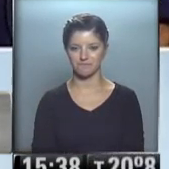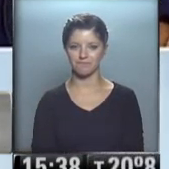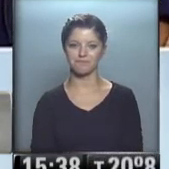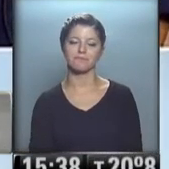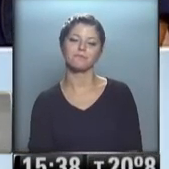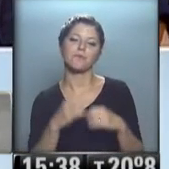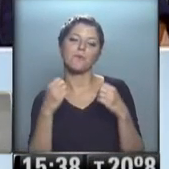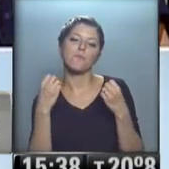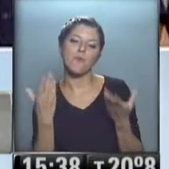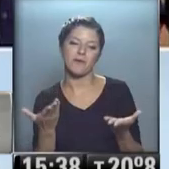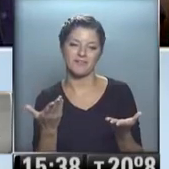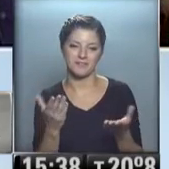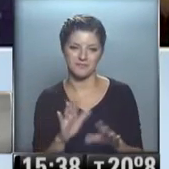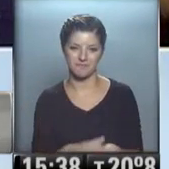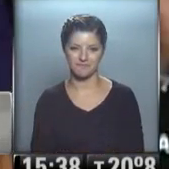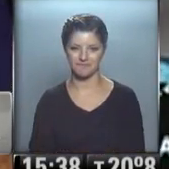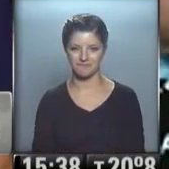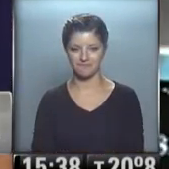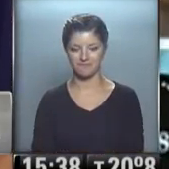Bueno,